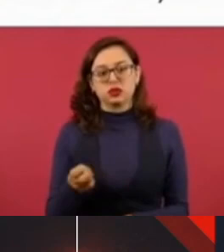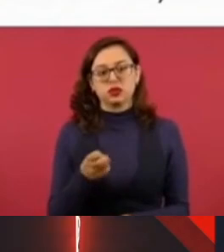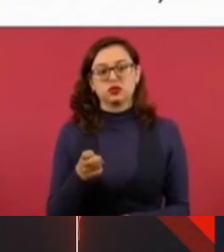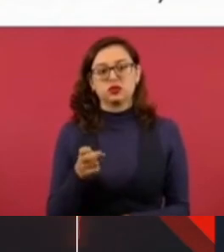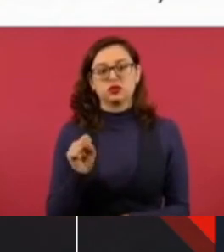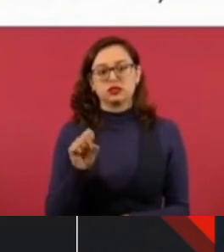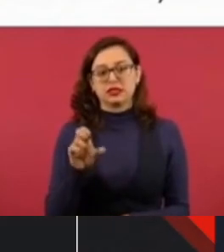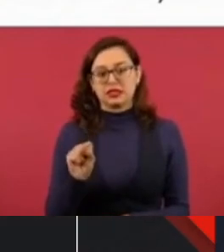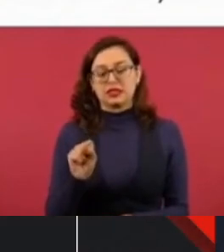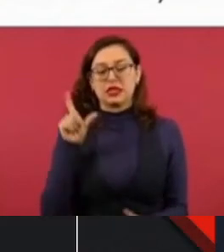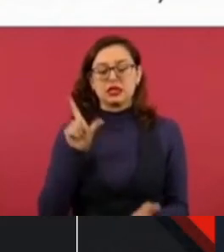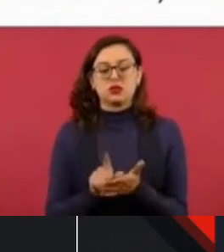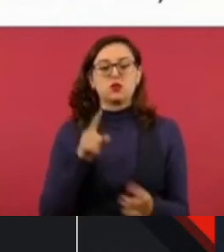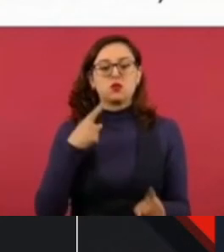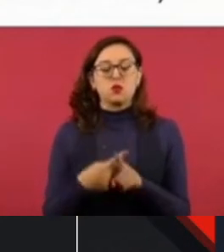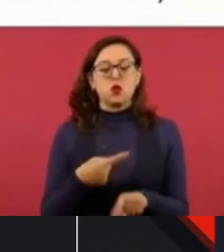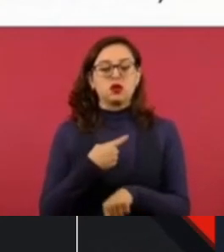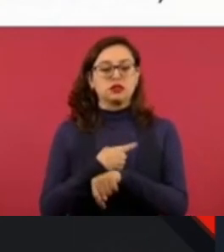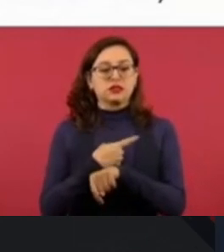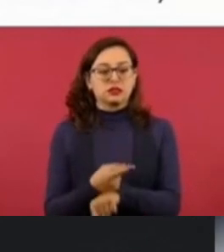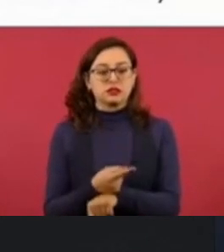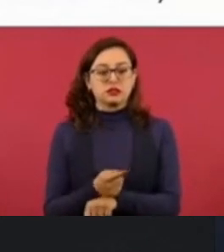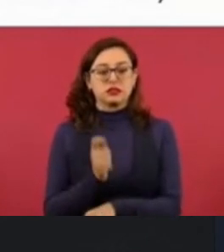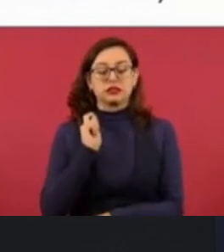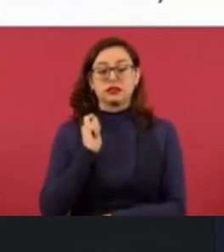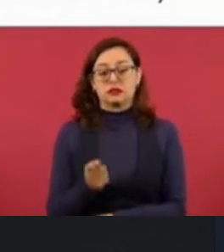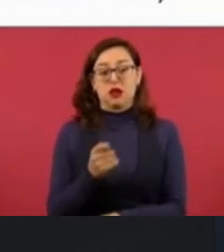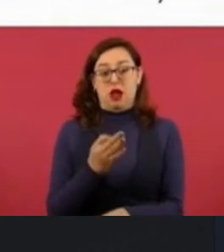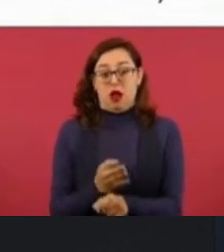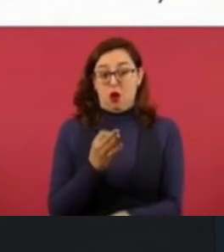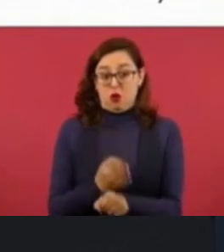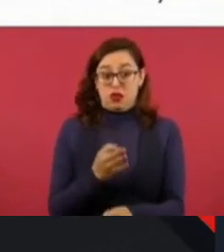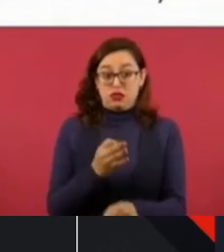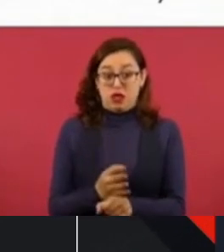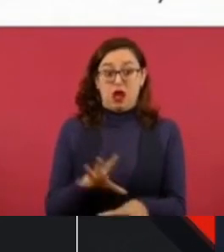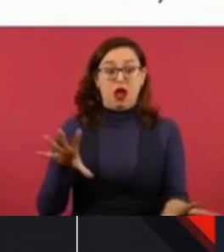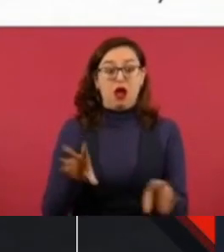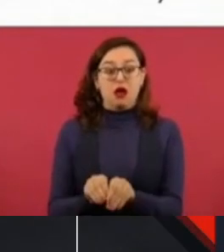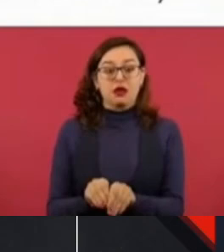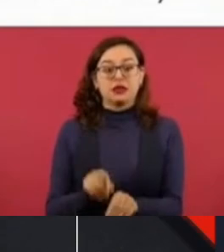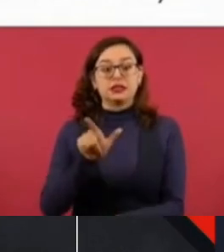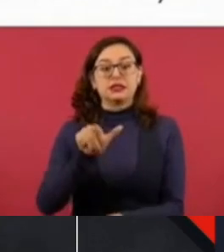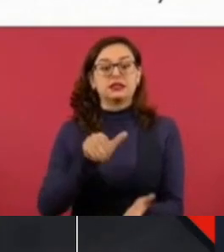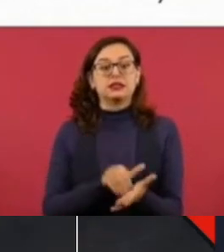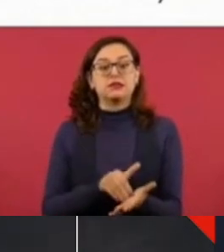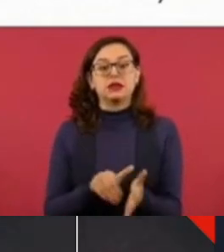segundo. O sea, de actualmente las fuentes superficiales está aportando